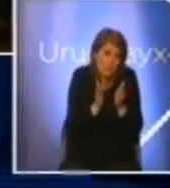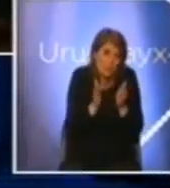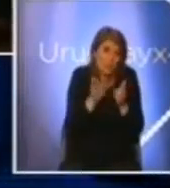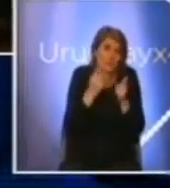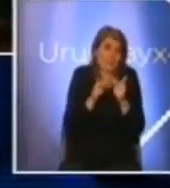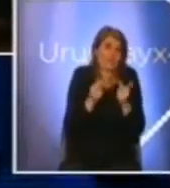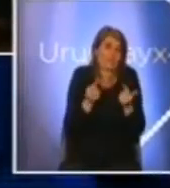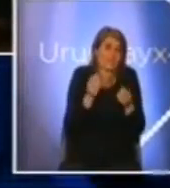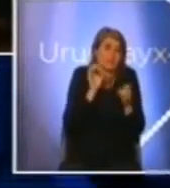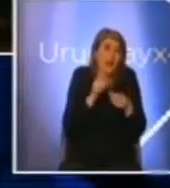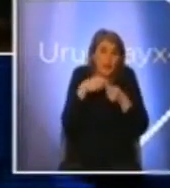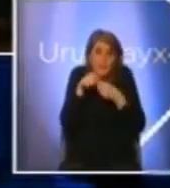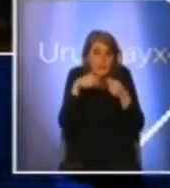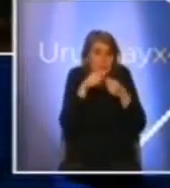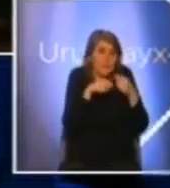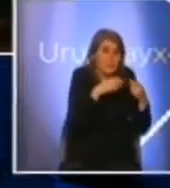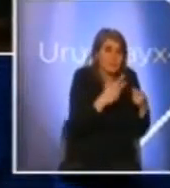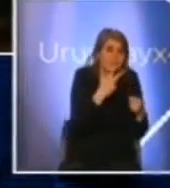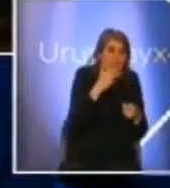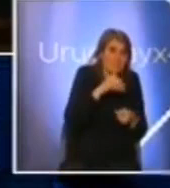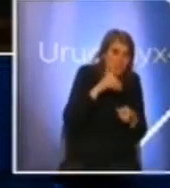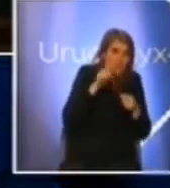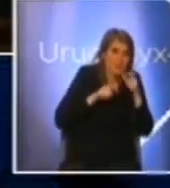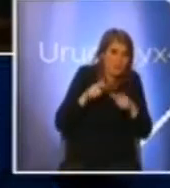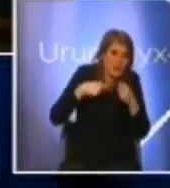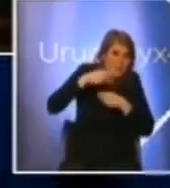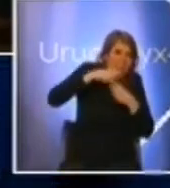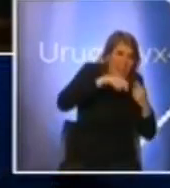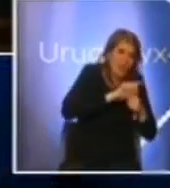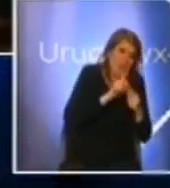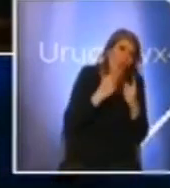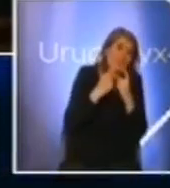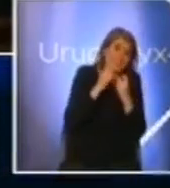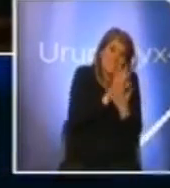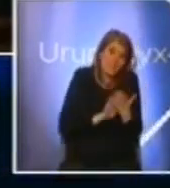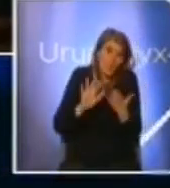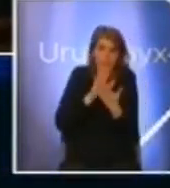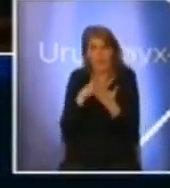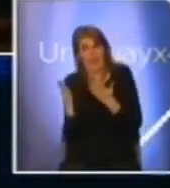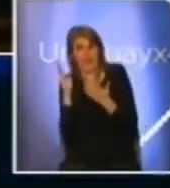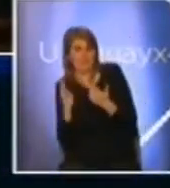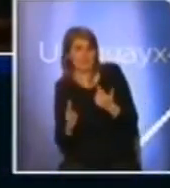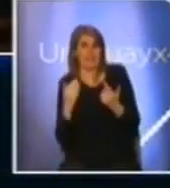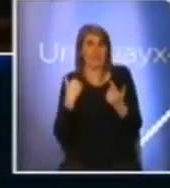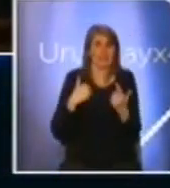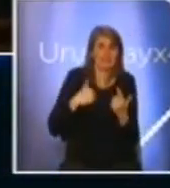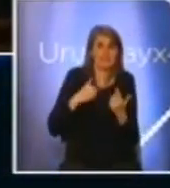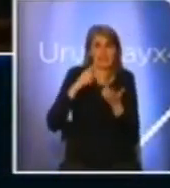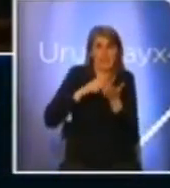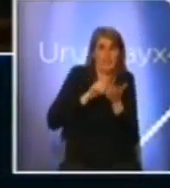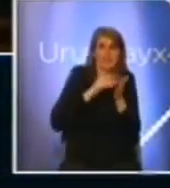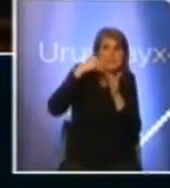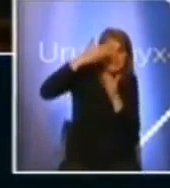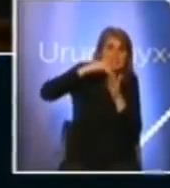mercado interno sea solamente los habitantes de Uruguay. Nuestro mercado interno tiene que ser la región y nuestros destinos tienen que ser el mundo. Y